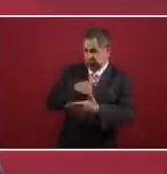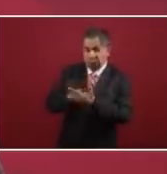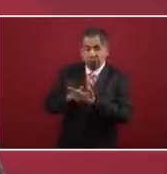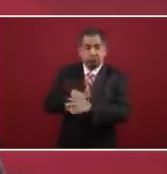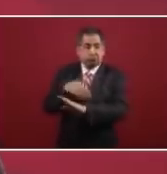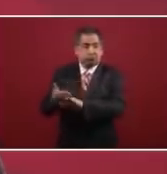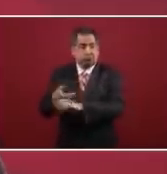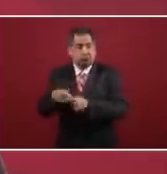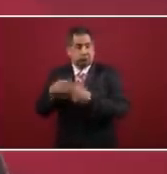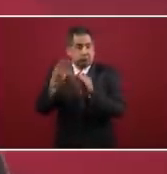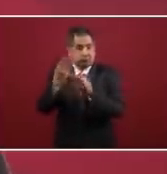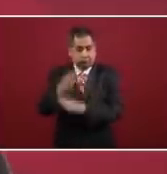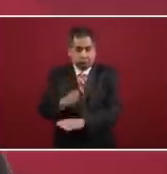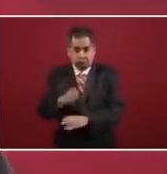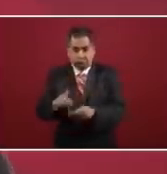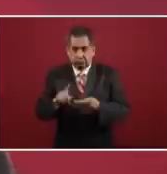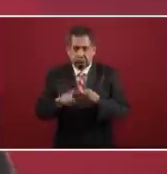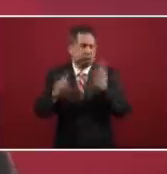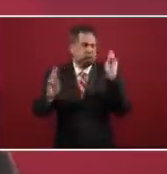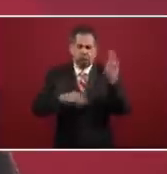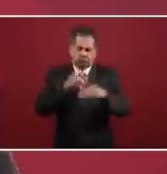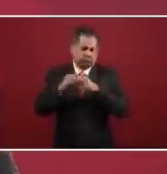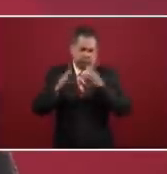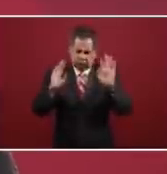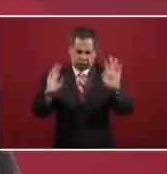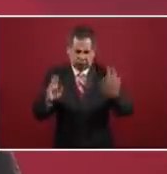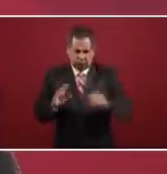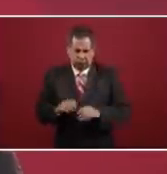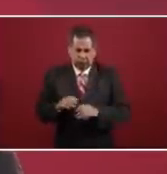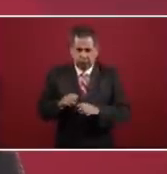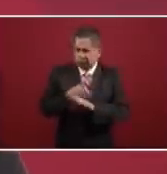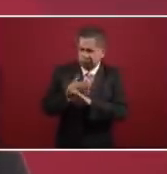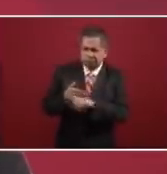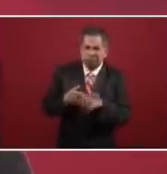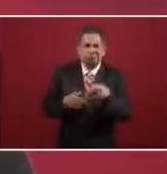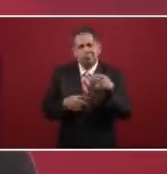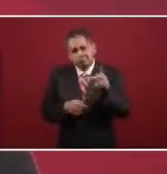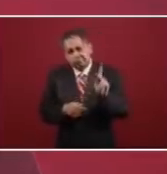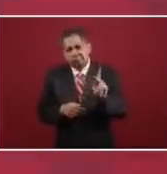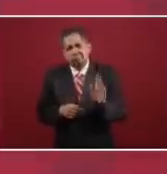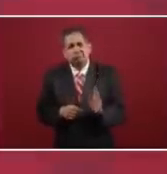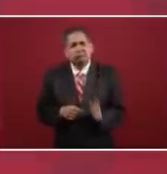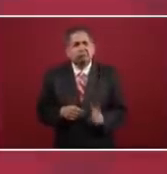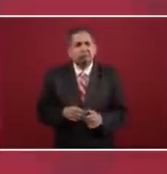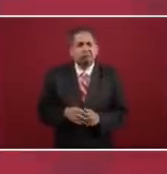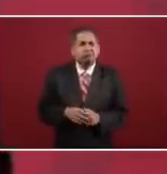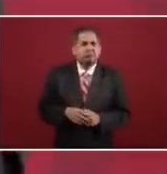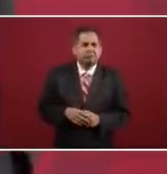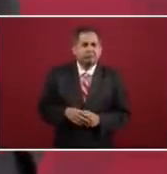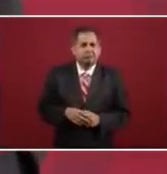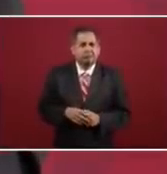bancos en todo el mundo, sí. Pero